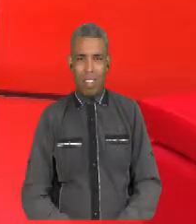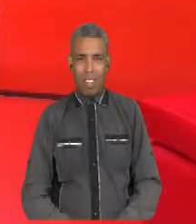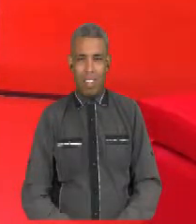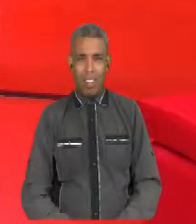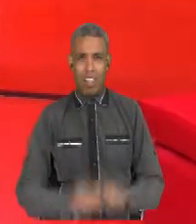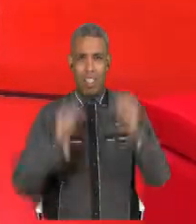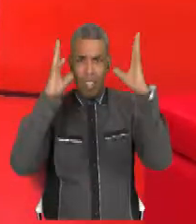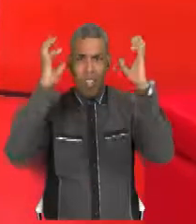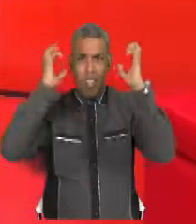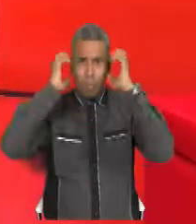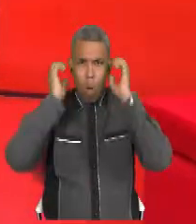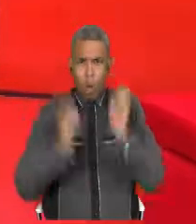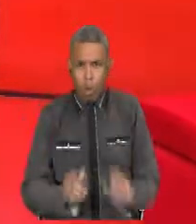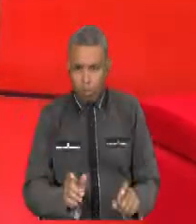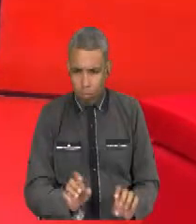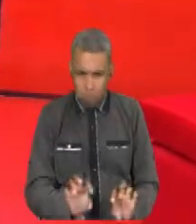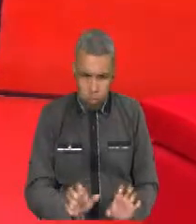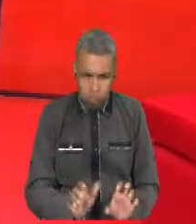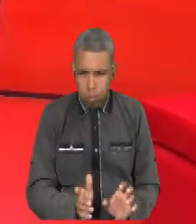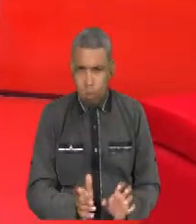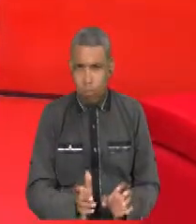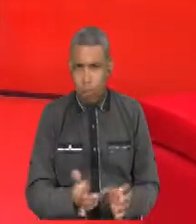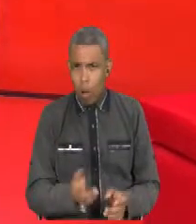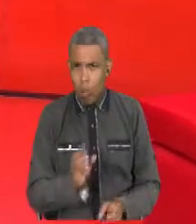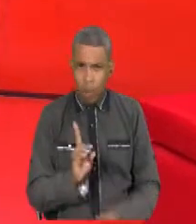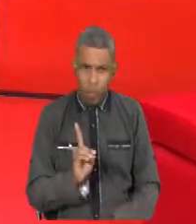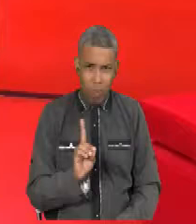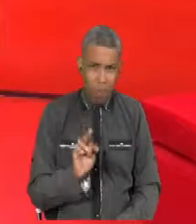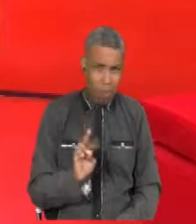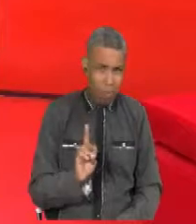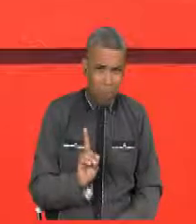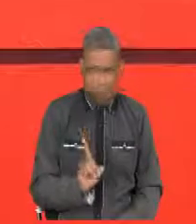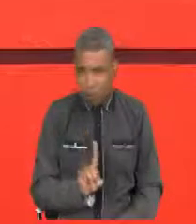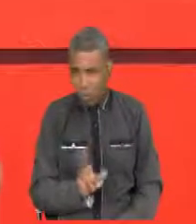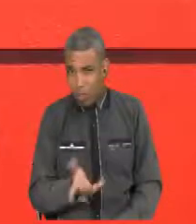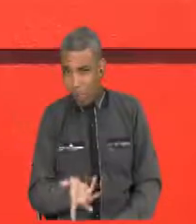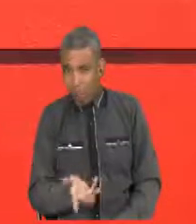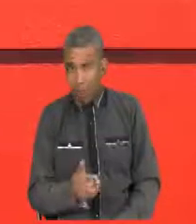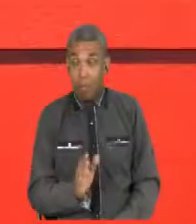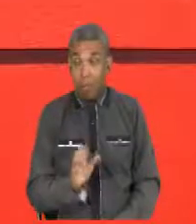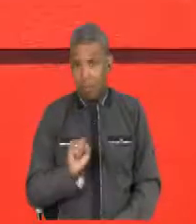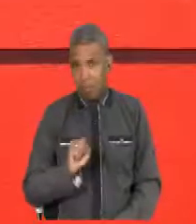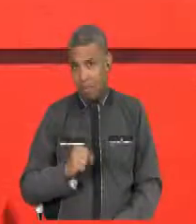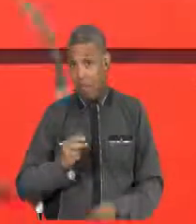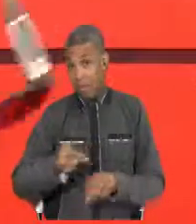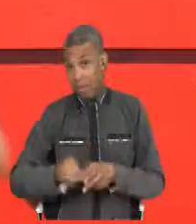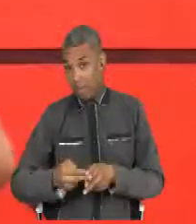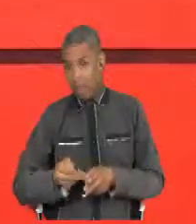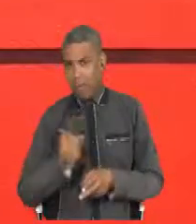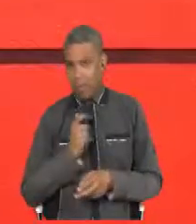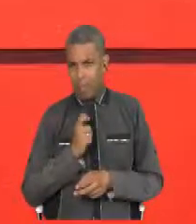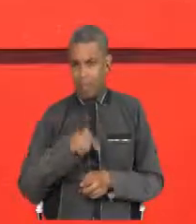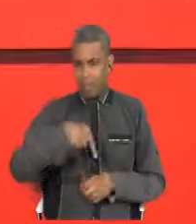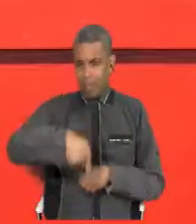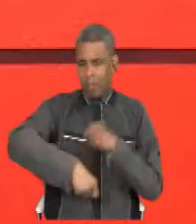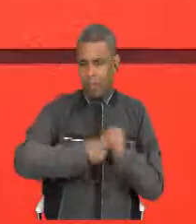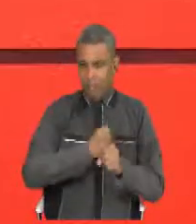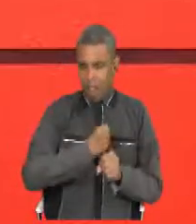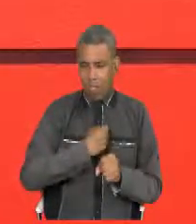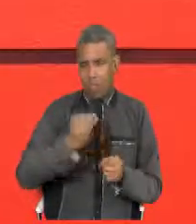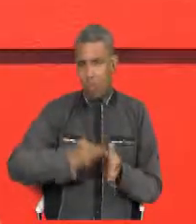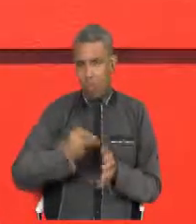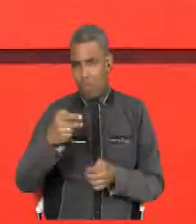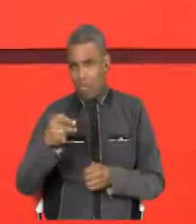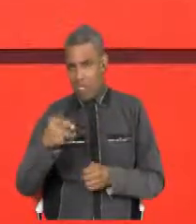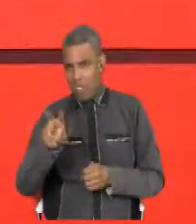Apenas estamos aterrizando. Pero sí, la idea de pronto hacer una producción discográfica este año, este semestre. Pero apenas vamos paso